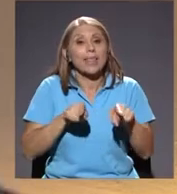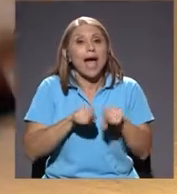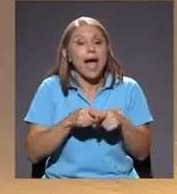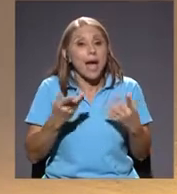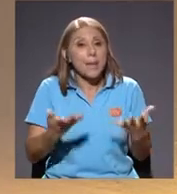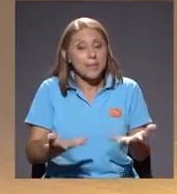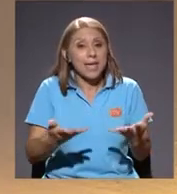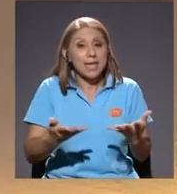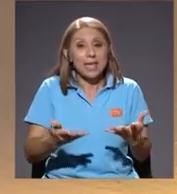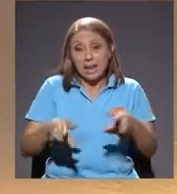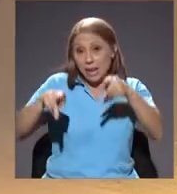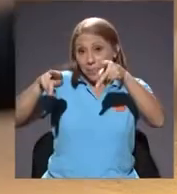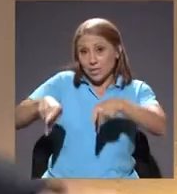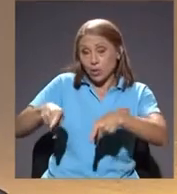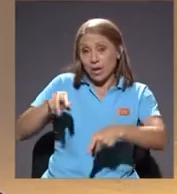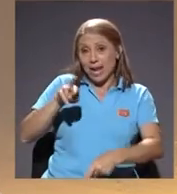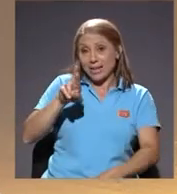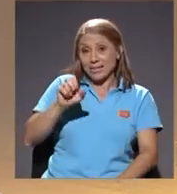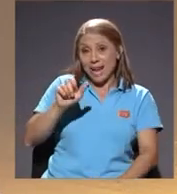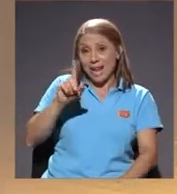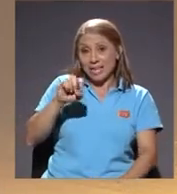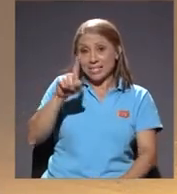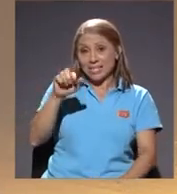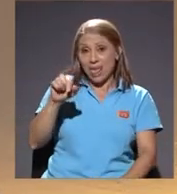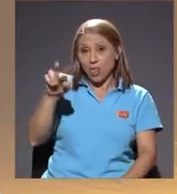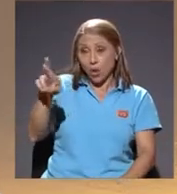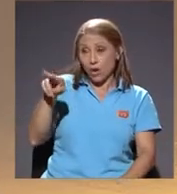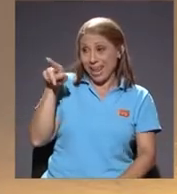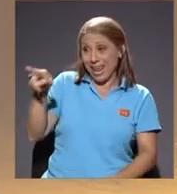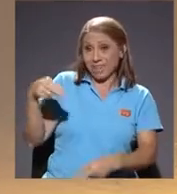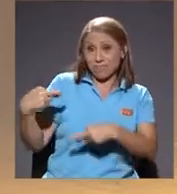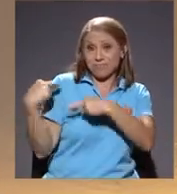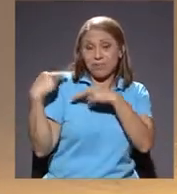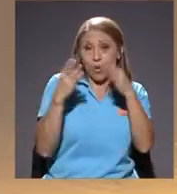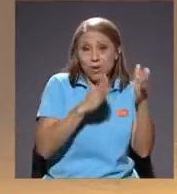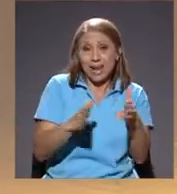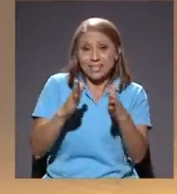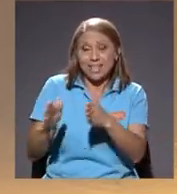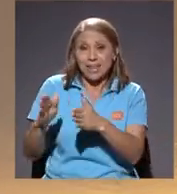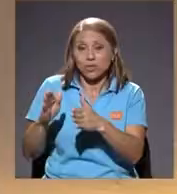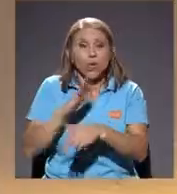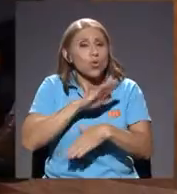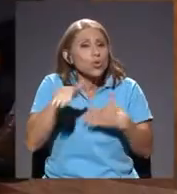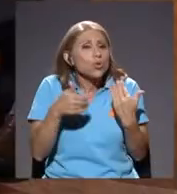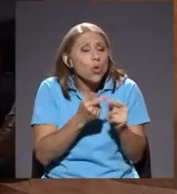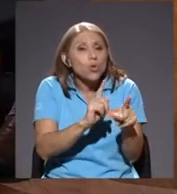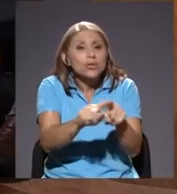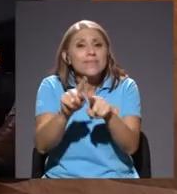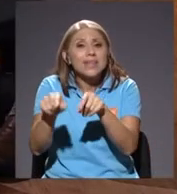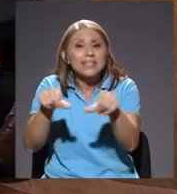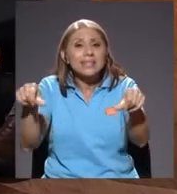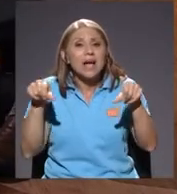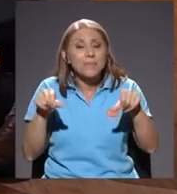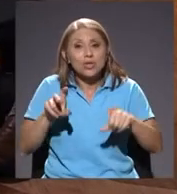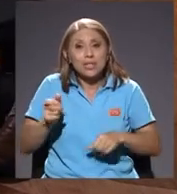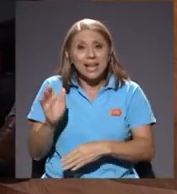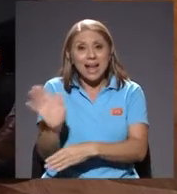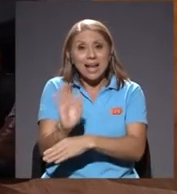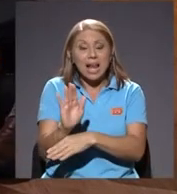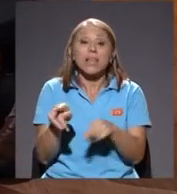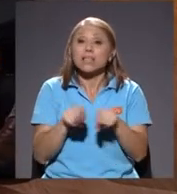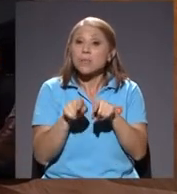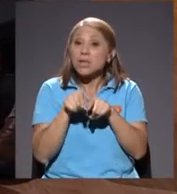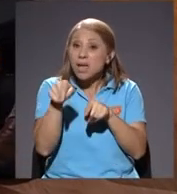realizador que nos está organizando y está todos los ámbitos del canal y está el presupuesto de la